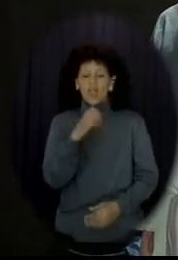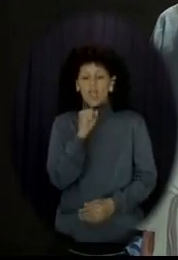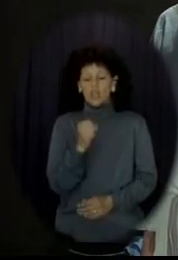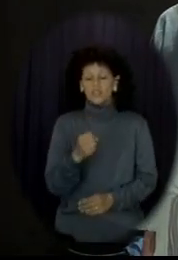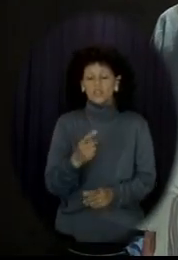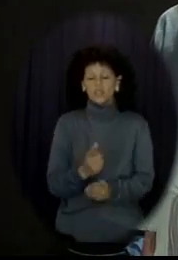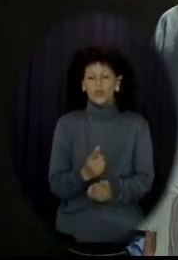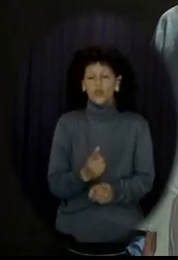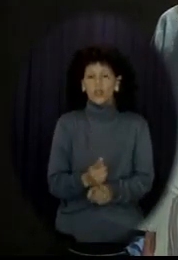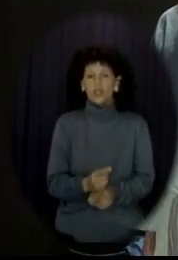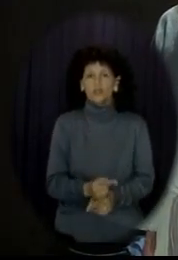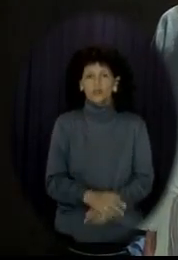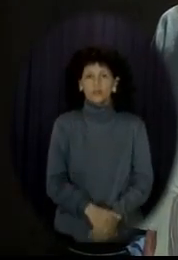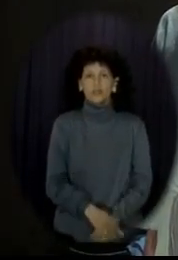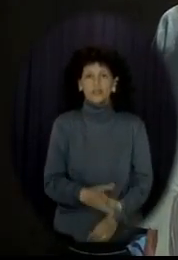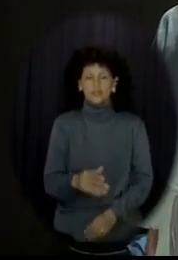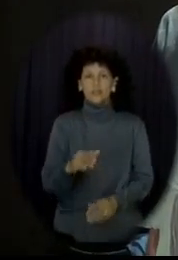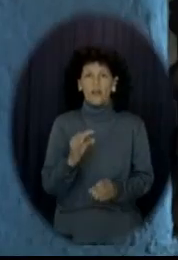Ya basta de esto.